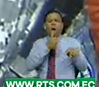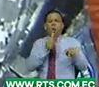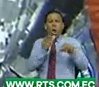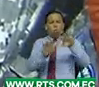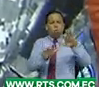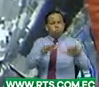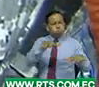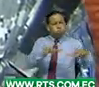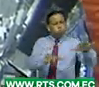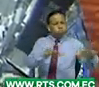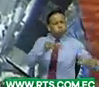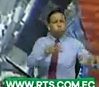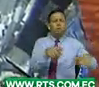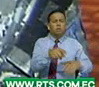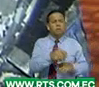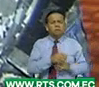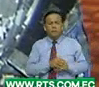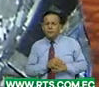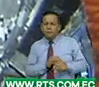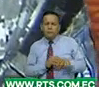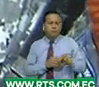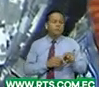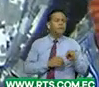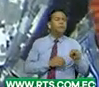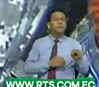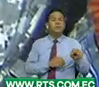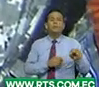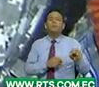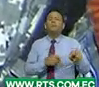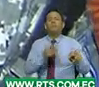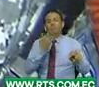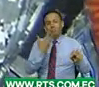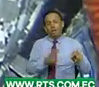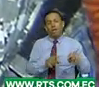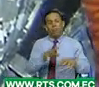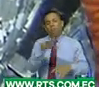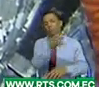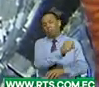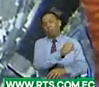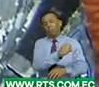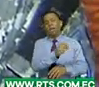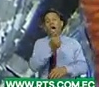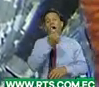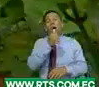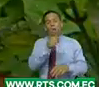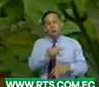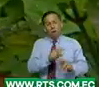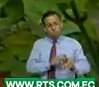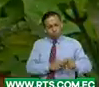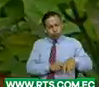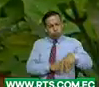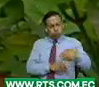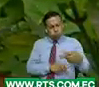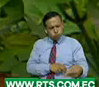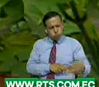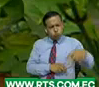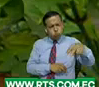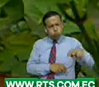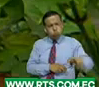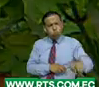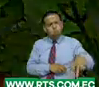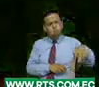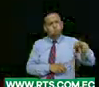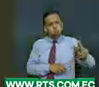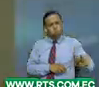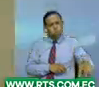que inició la búsqueda encontrar sumergida entre el agua y la vegetación espesa del lugar pronto conocimos que se trataba de la